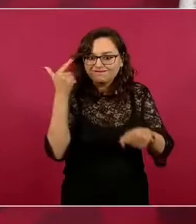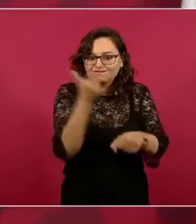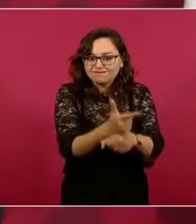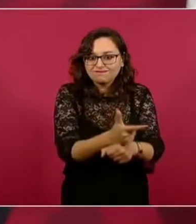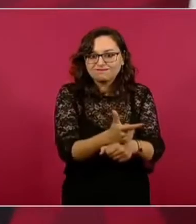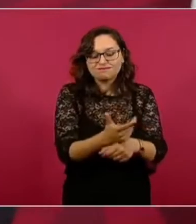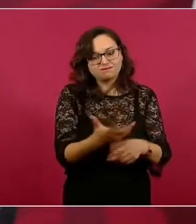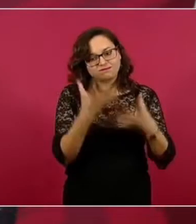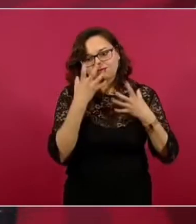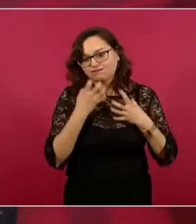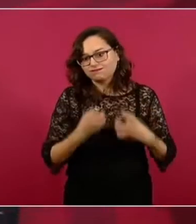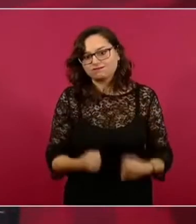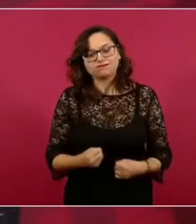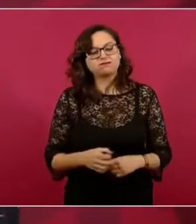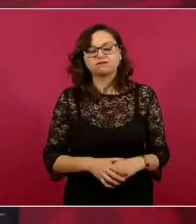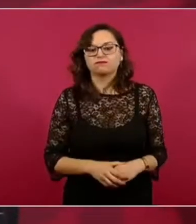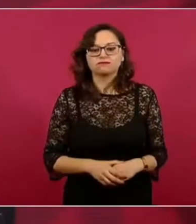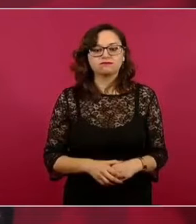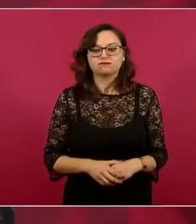la privatización